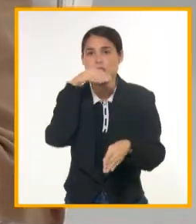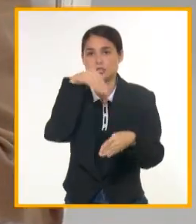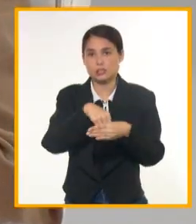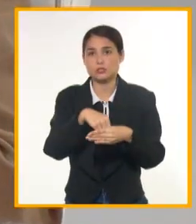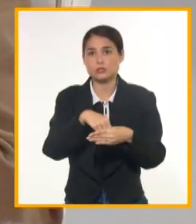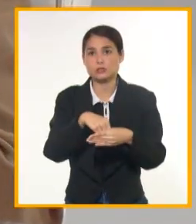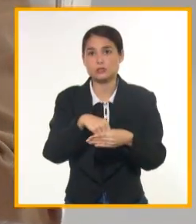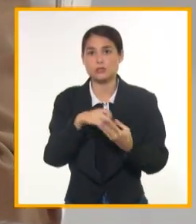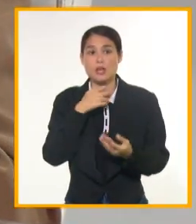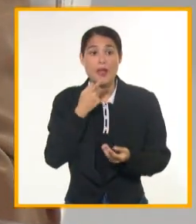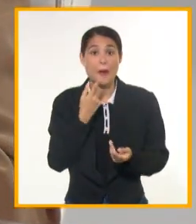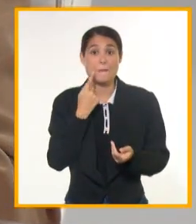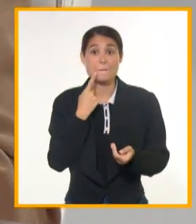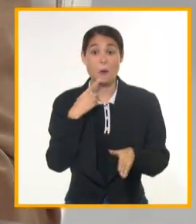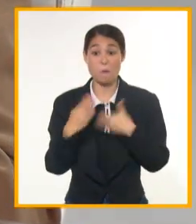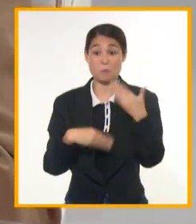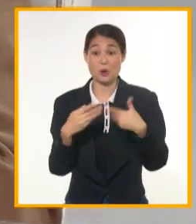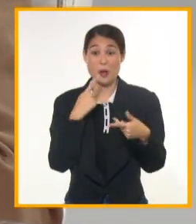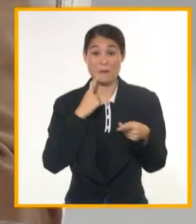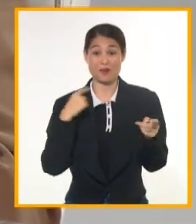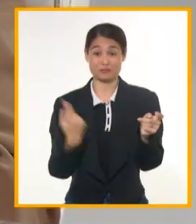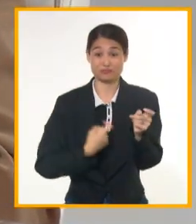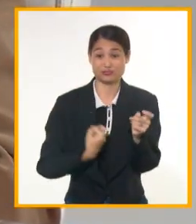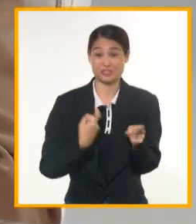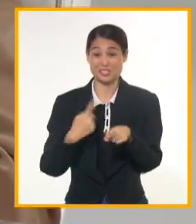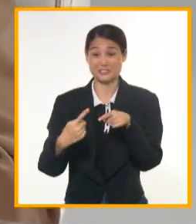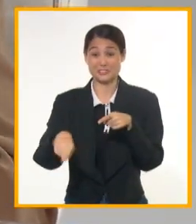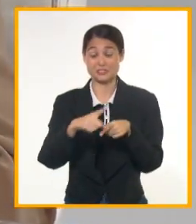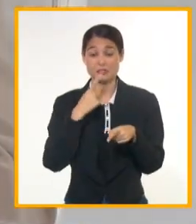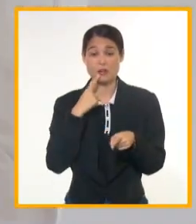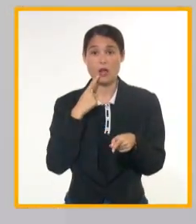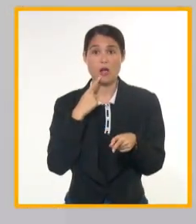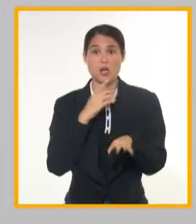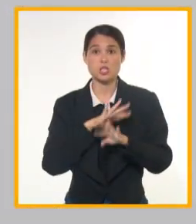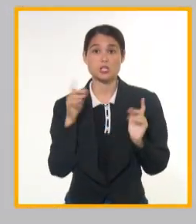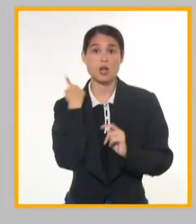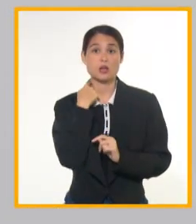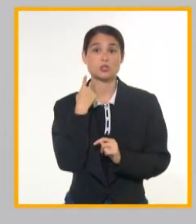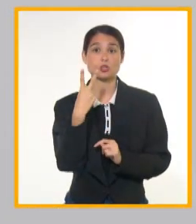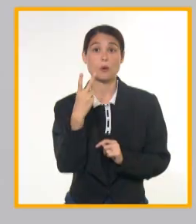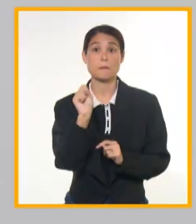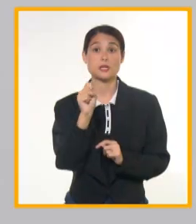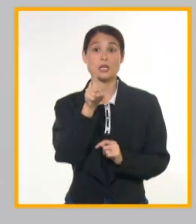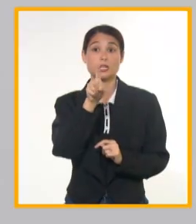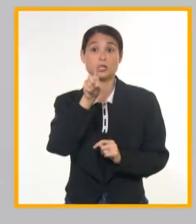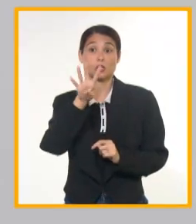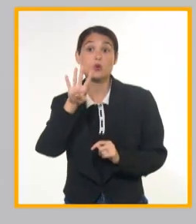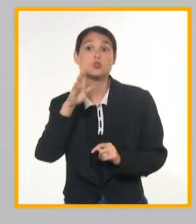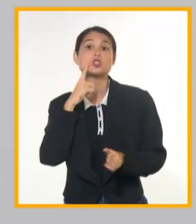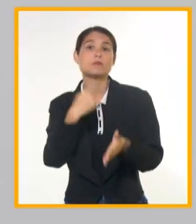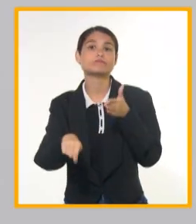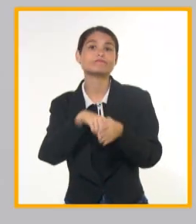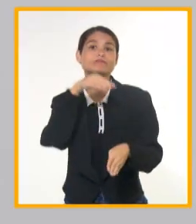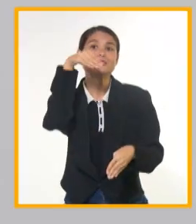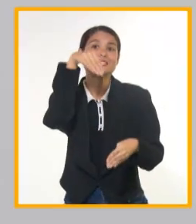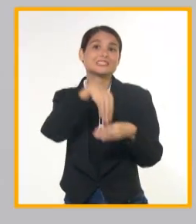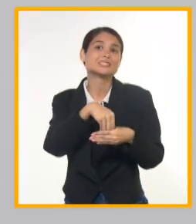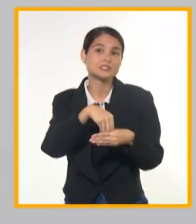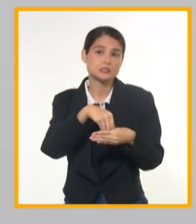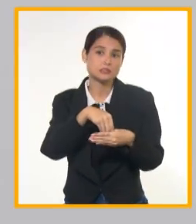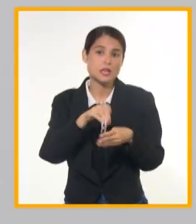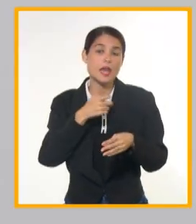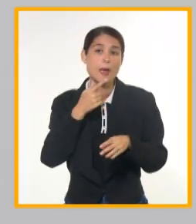tan álgidos como el de ahora, se hicieron elecciones en el 2014, después del golpe de Estado o del llamado